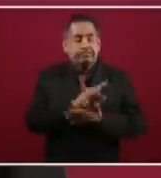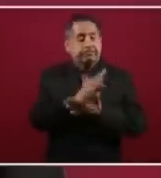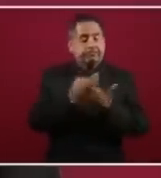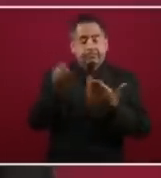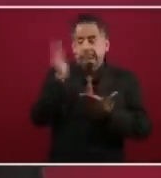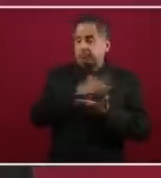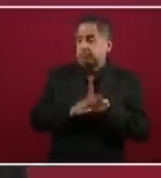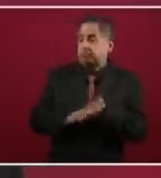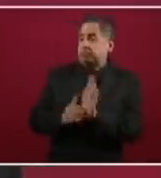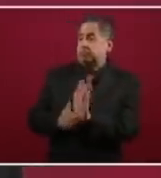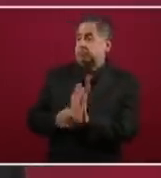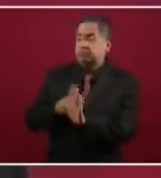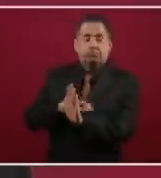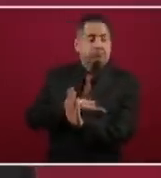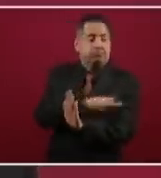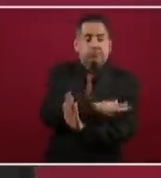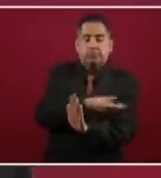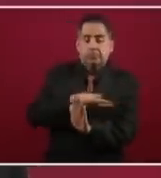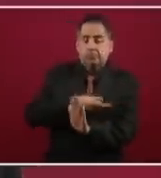Estamos hablando de